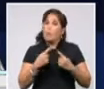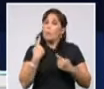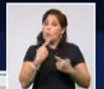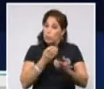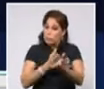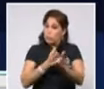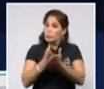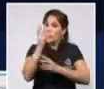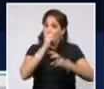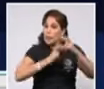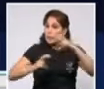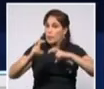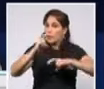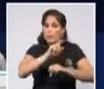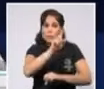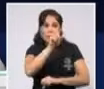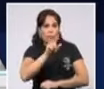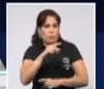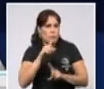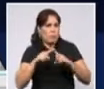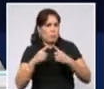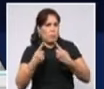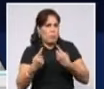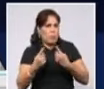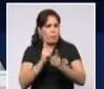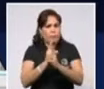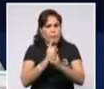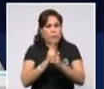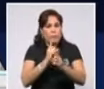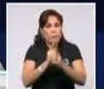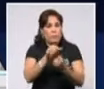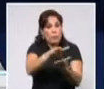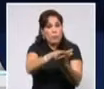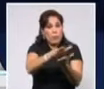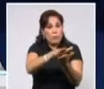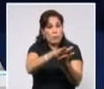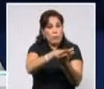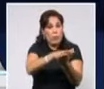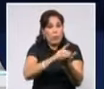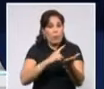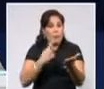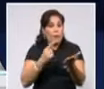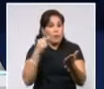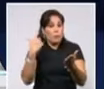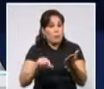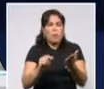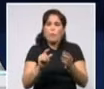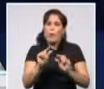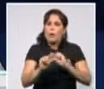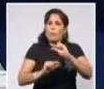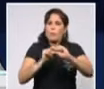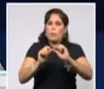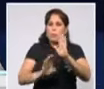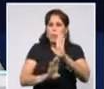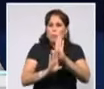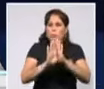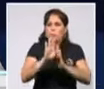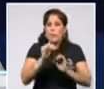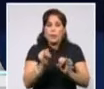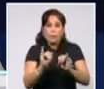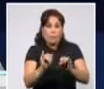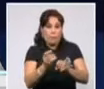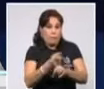que se trabaja. Y el acumulado, pues con la recuperación de algunos de los que habíamos informado